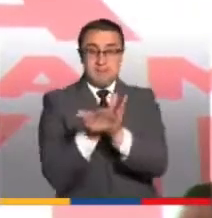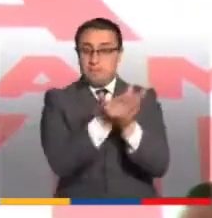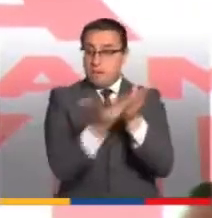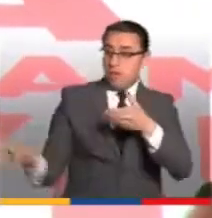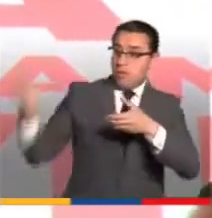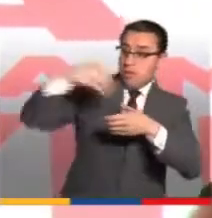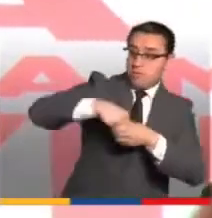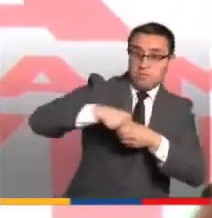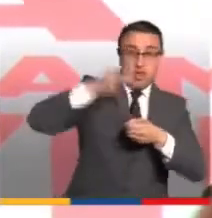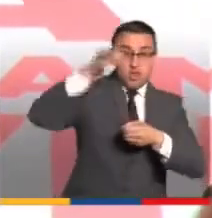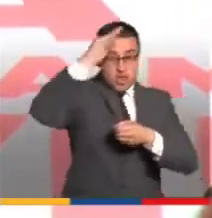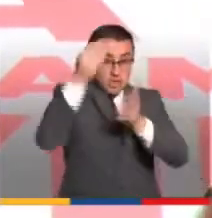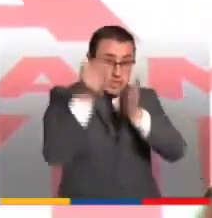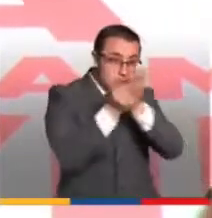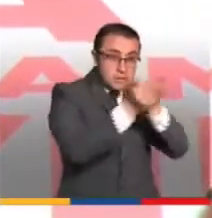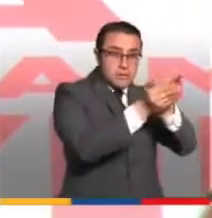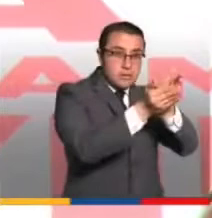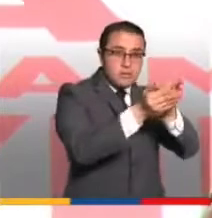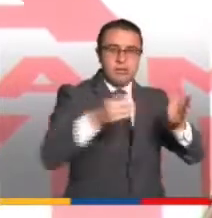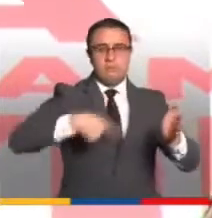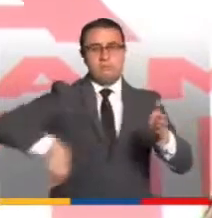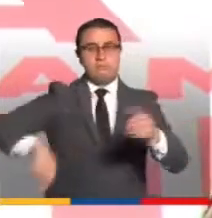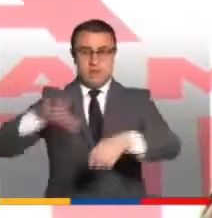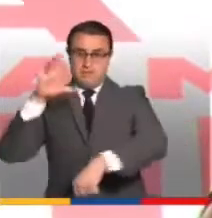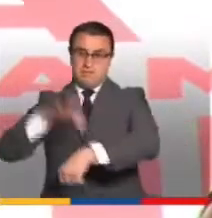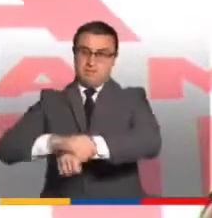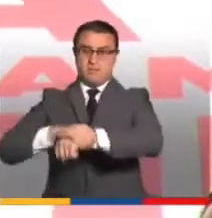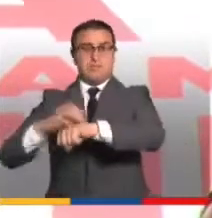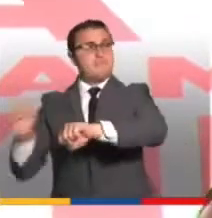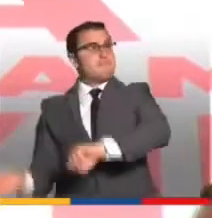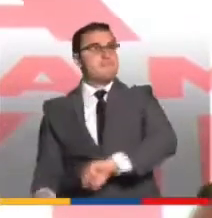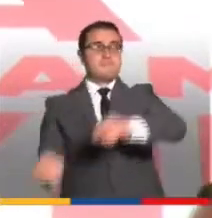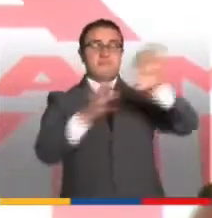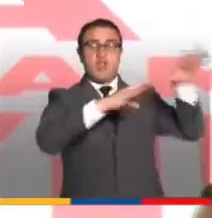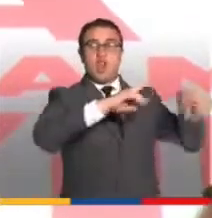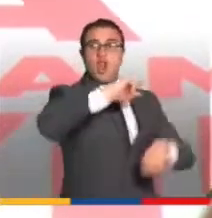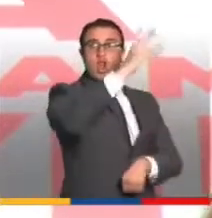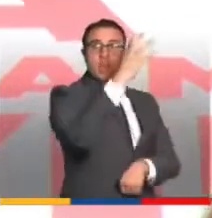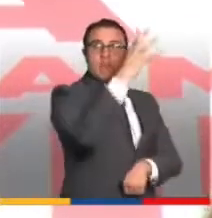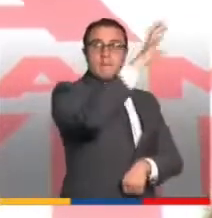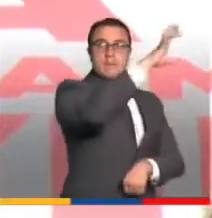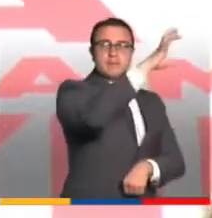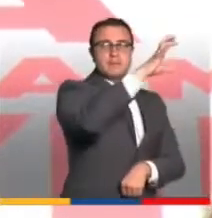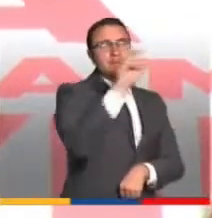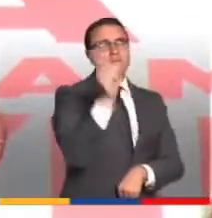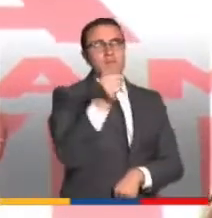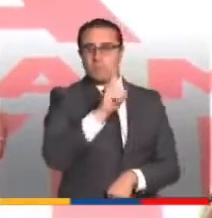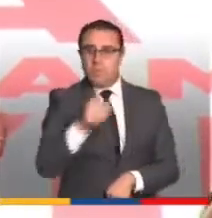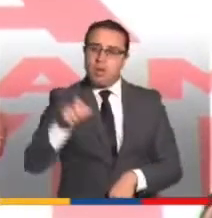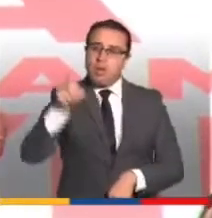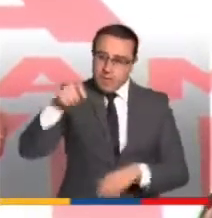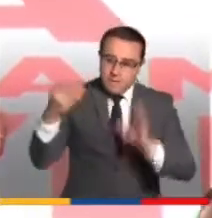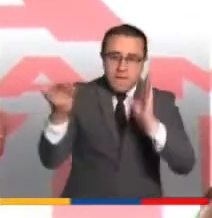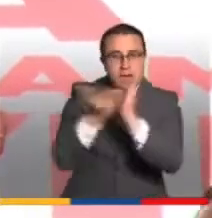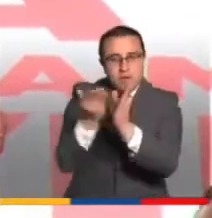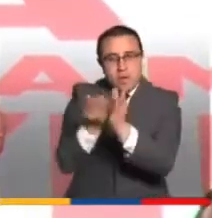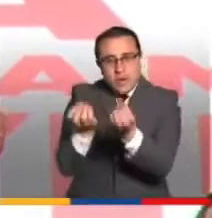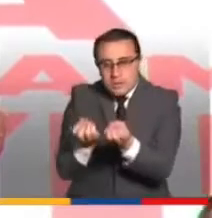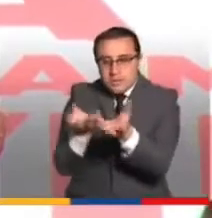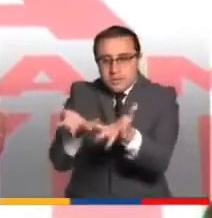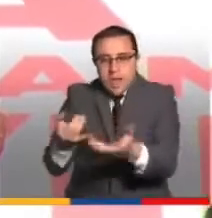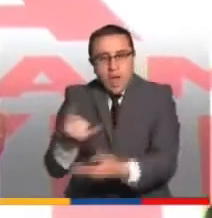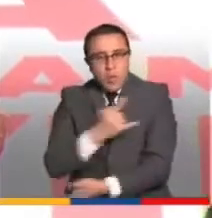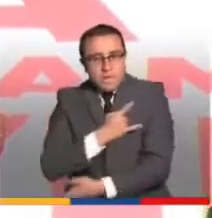sean extraditados. Lo que merece la pena es que sean educados en las universidades,